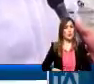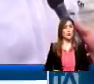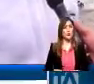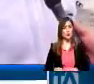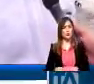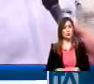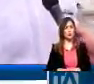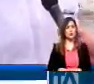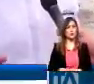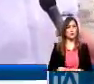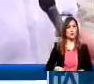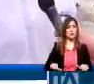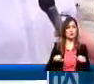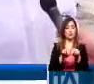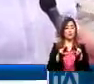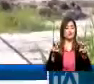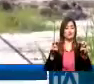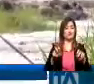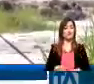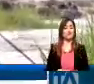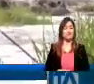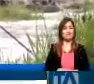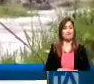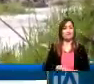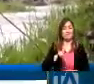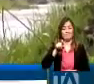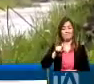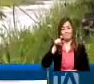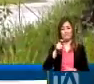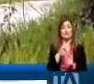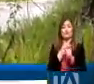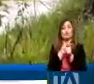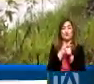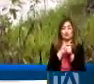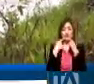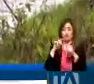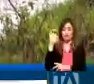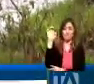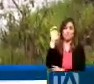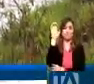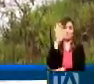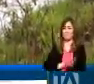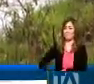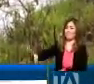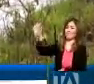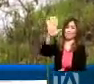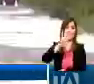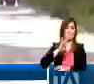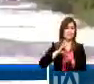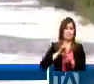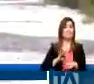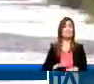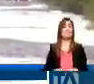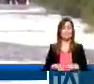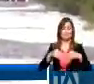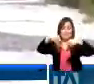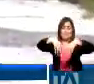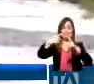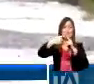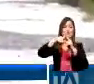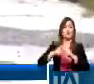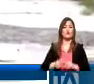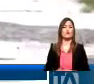del área natural. Y mire, yo creo que es necesario y urgente que se declare en estado de emergencia. Es el inicio de este invierno